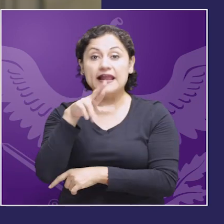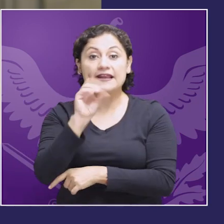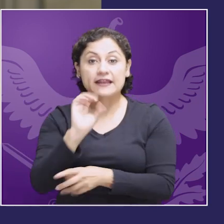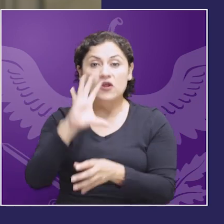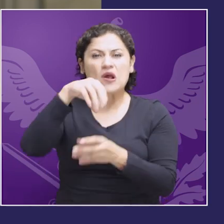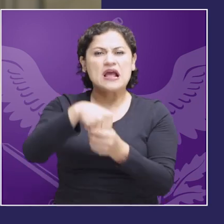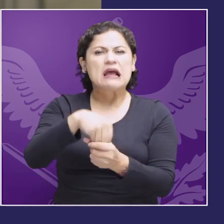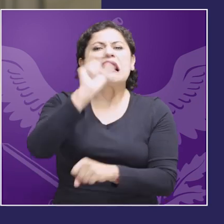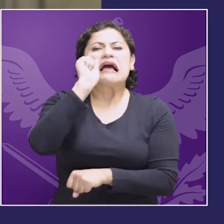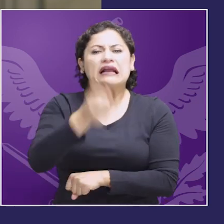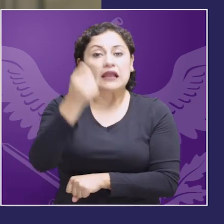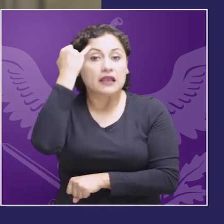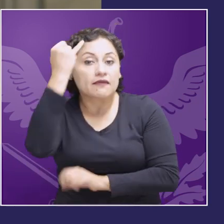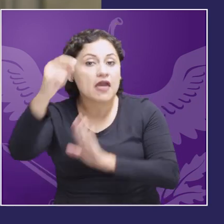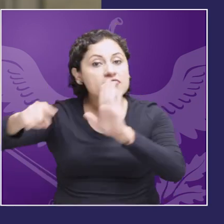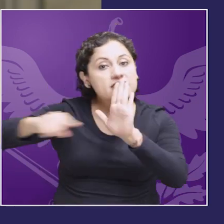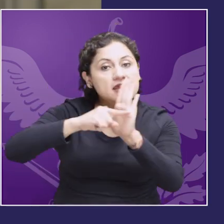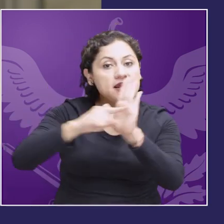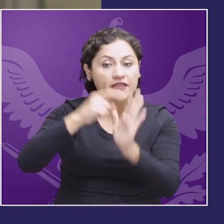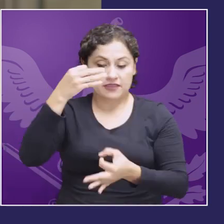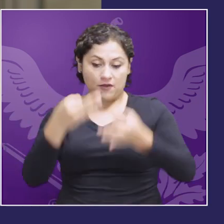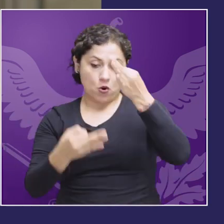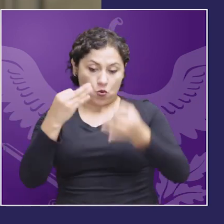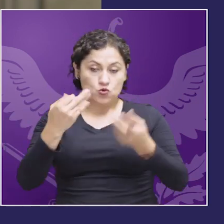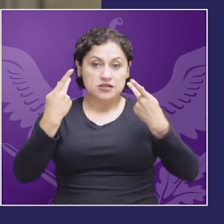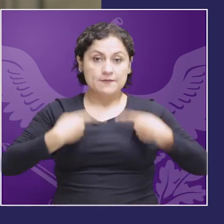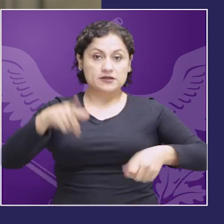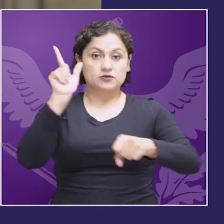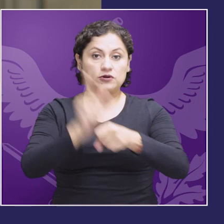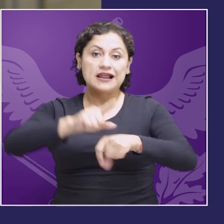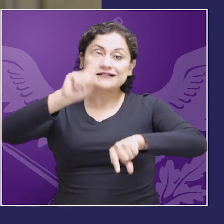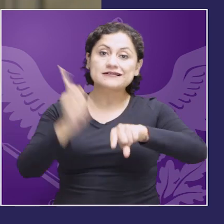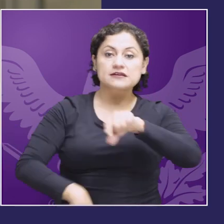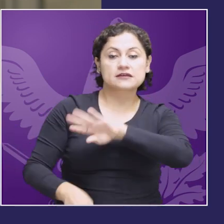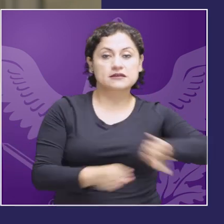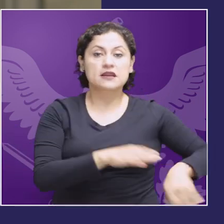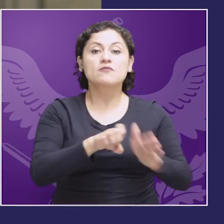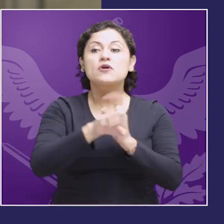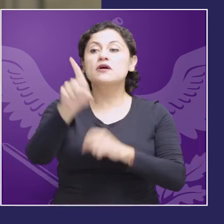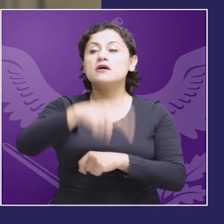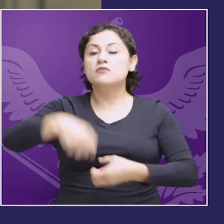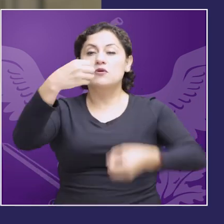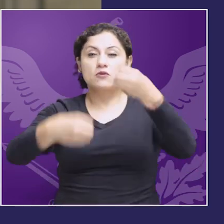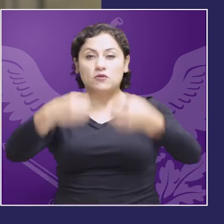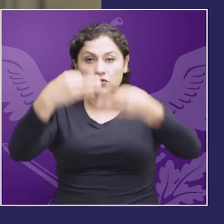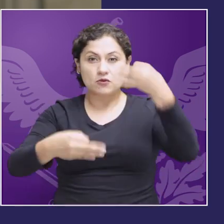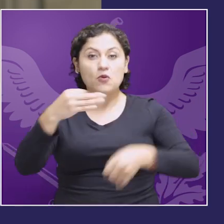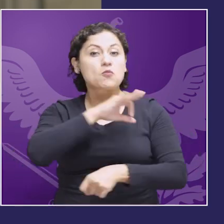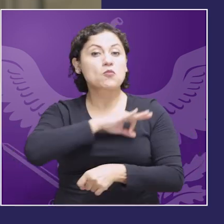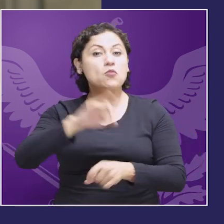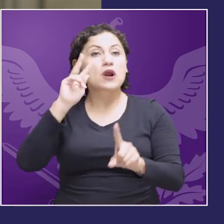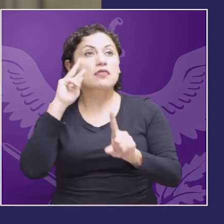prejuicios, sesgos cognitivos, de manera que quien se enfrenta a un caso lo vea en forma integral